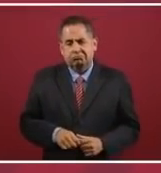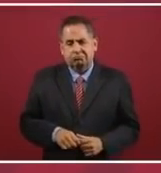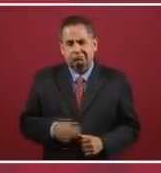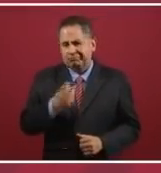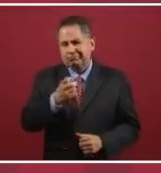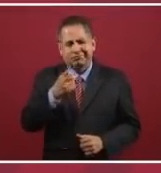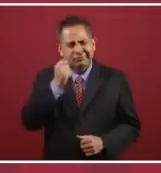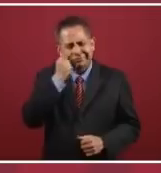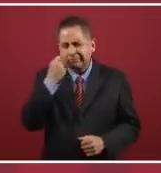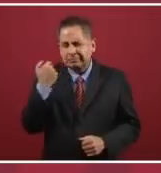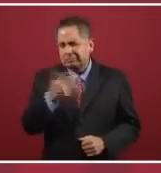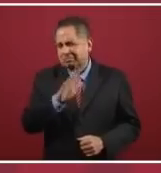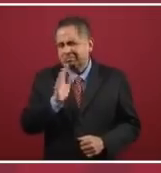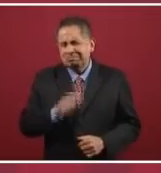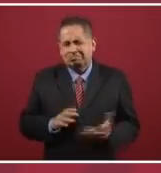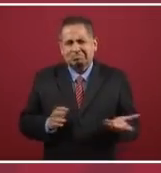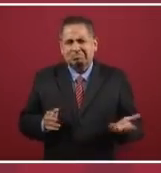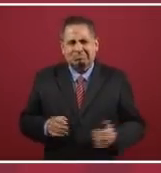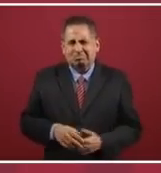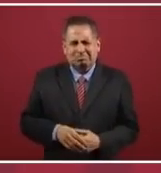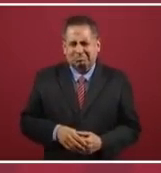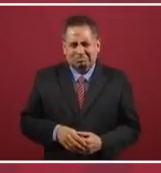Eso no importa.